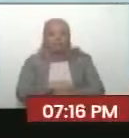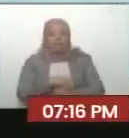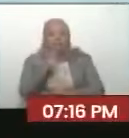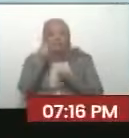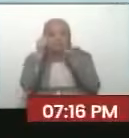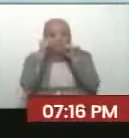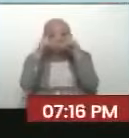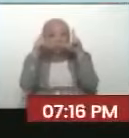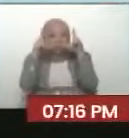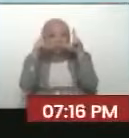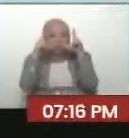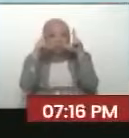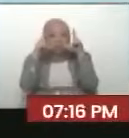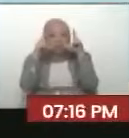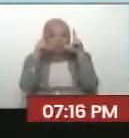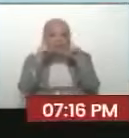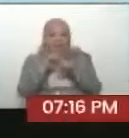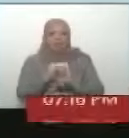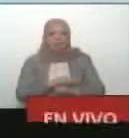¡Sorpresa!